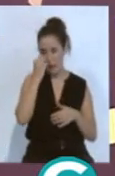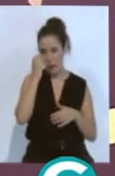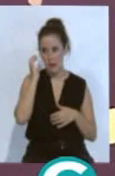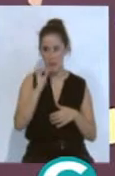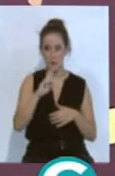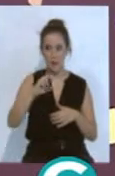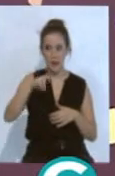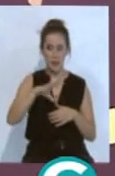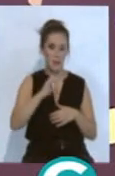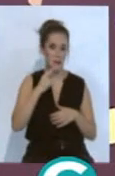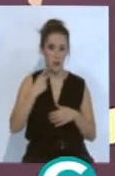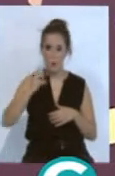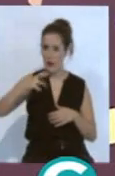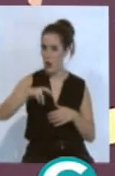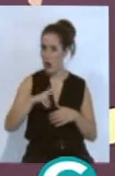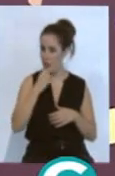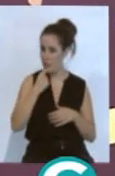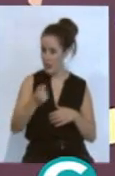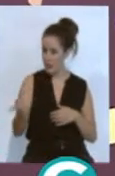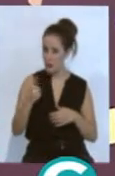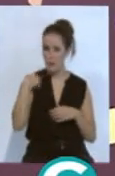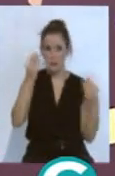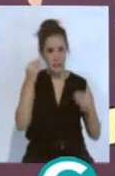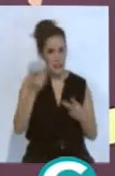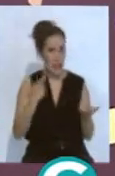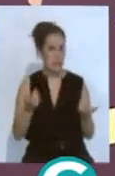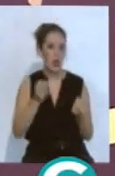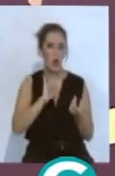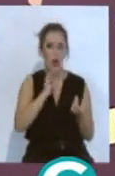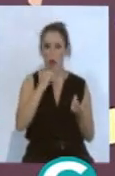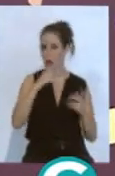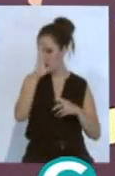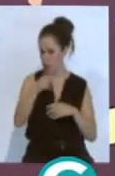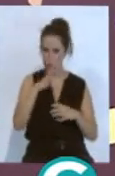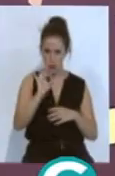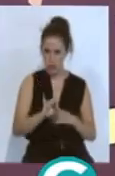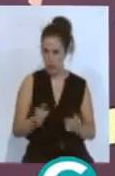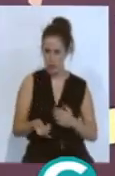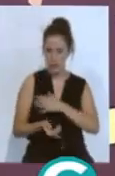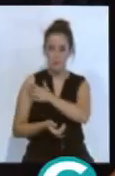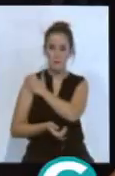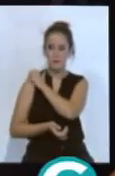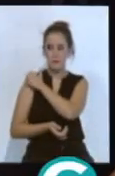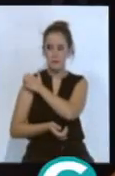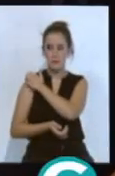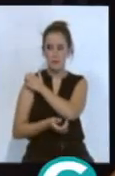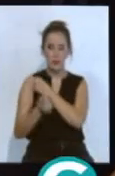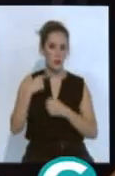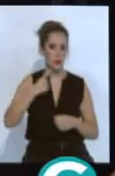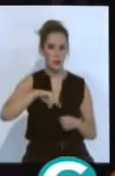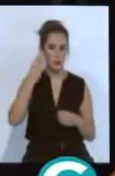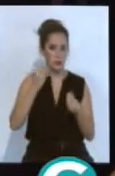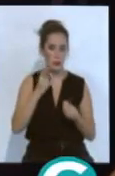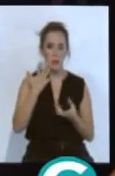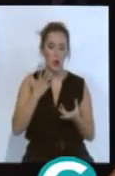tú la noticia? Cuando Manolín os dice eso, no sé si os lo pensasteis o del tirón fue un sí. Sí, nosotros es que no es que lo habíamos pensado, pero